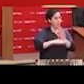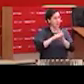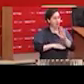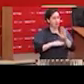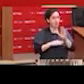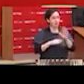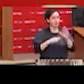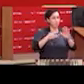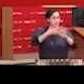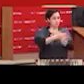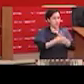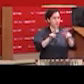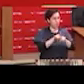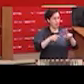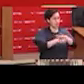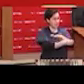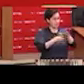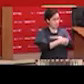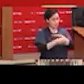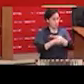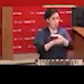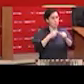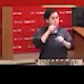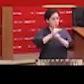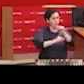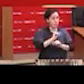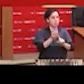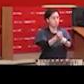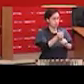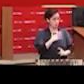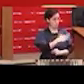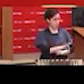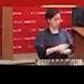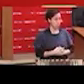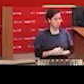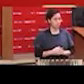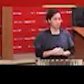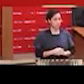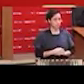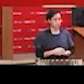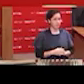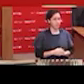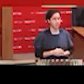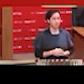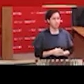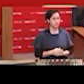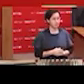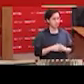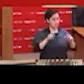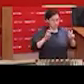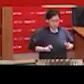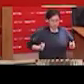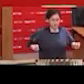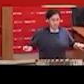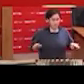la inserción poco a poco se va consiguiendo bien conmigo en la mesa